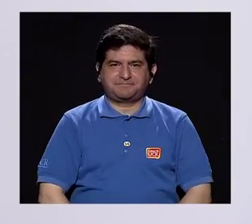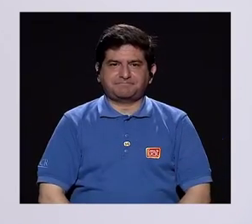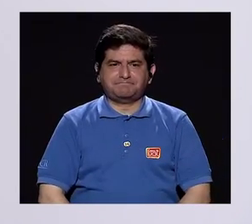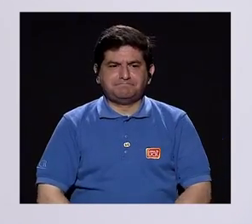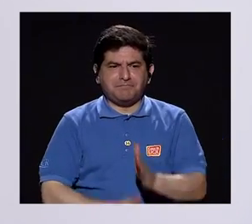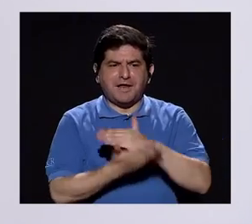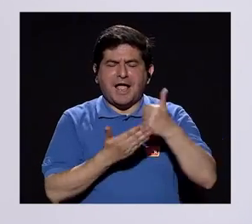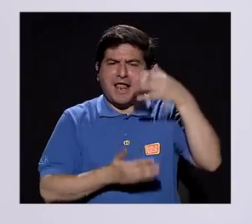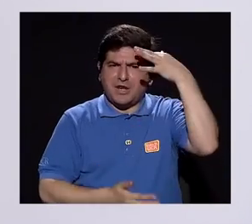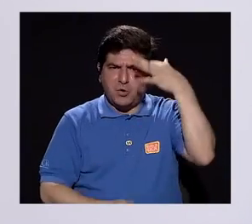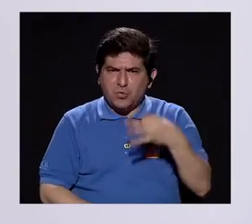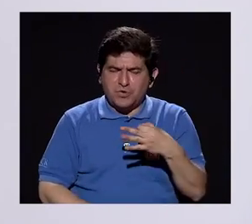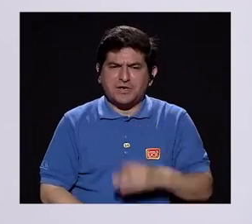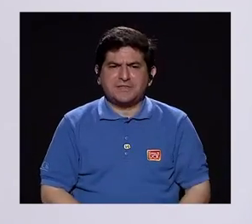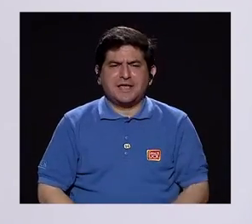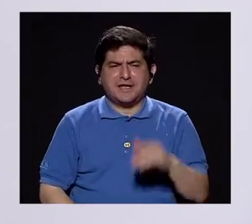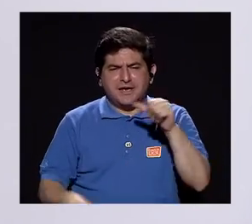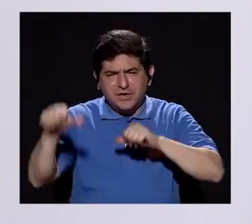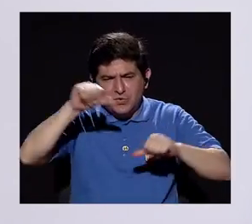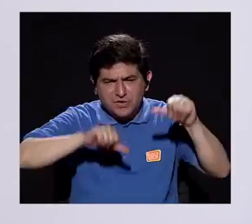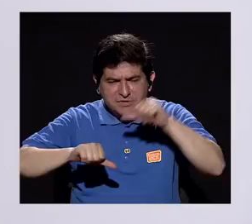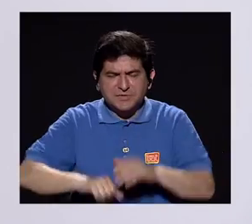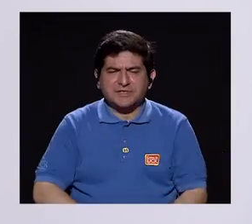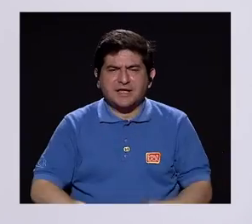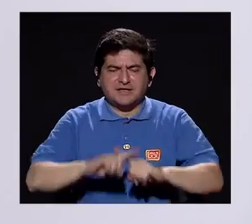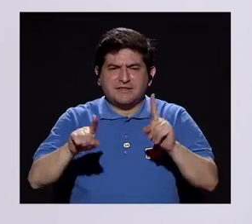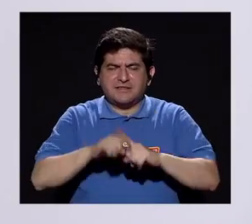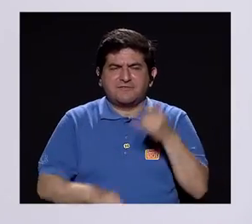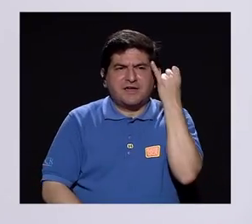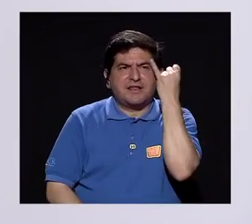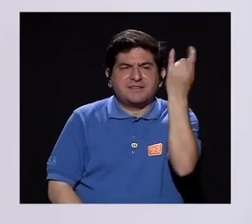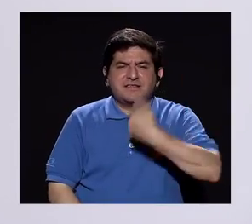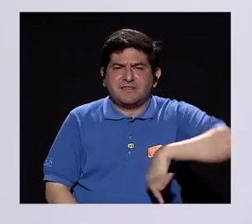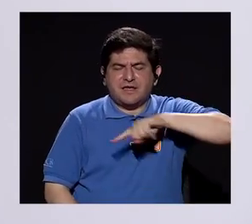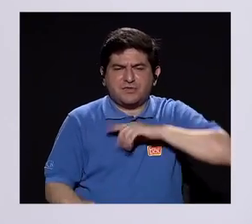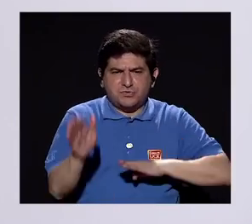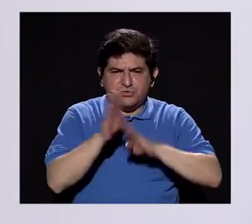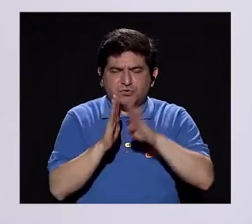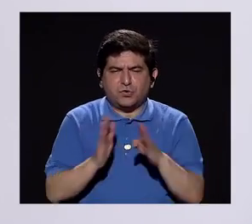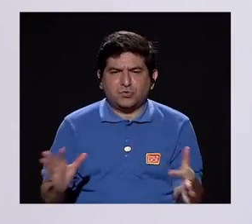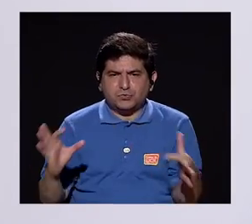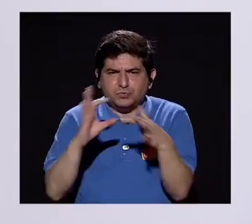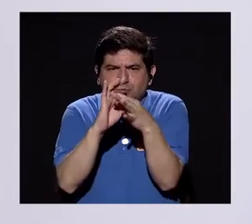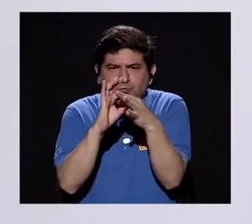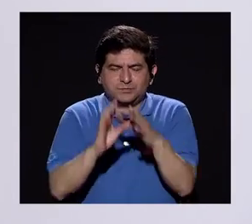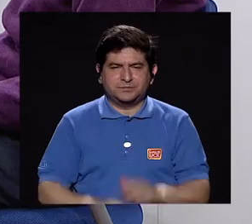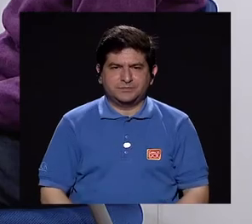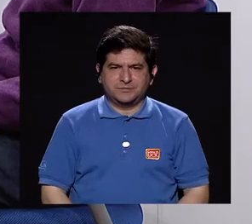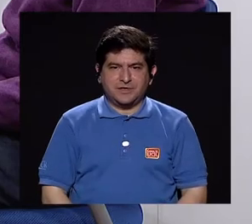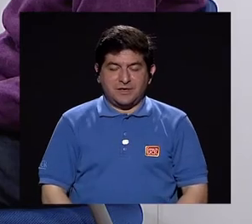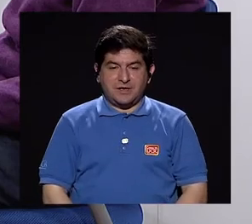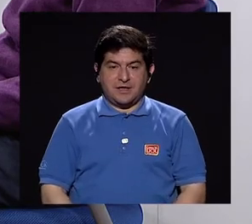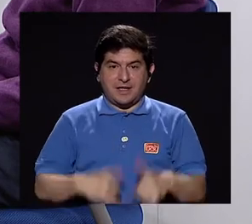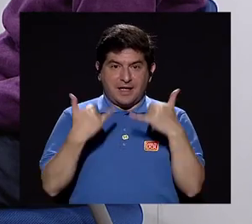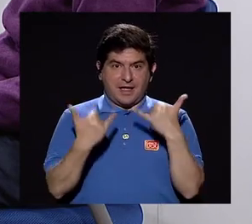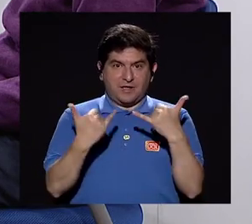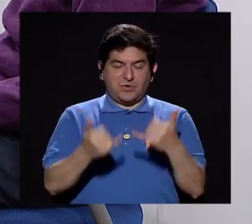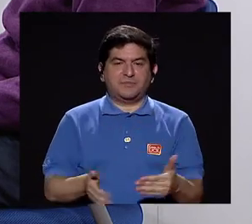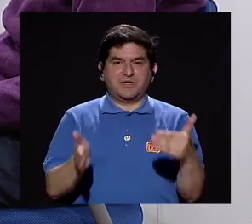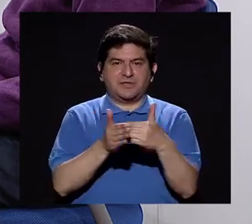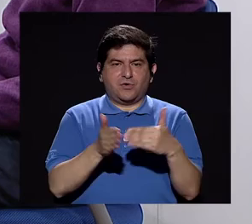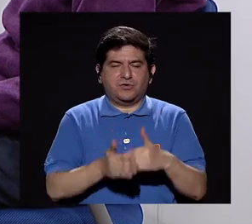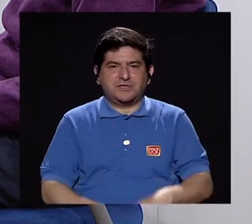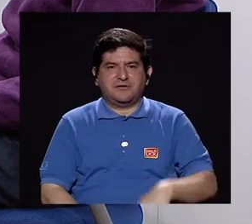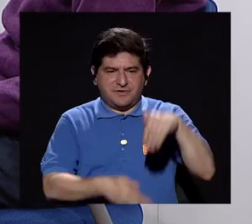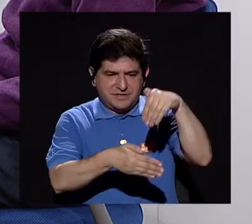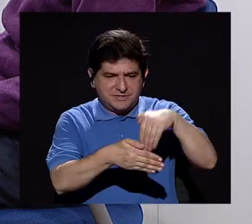este con algunos criterios criterios experimentales de las líneas que nosotros estábamos desarrollando en este momento nos encontramos